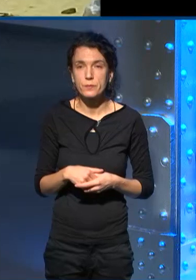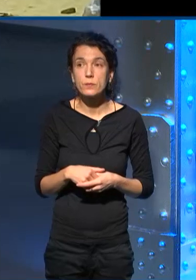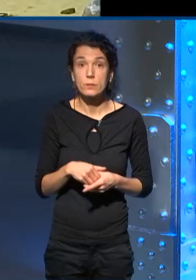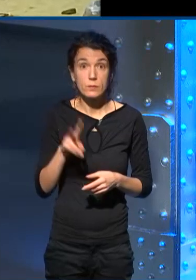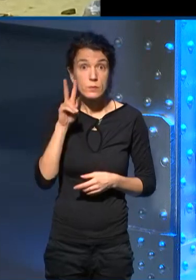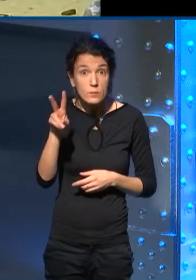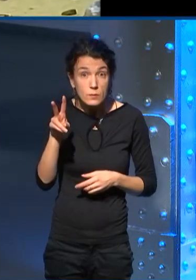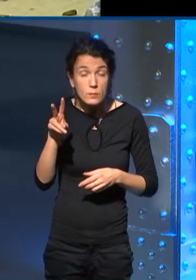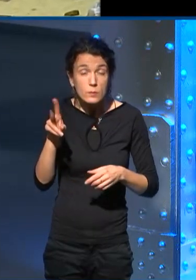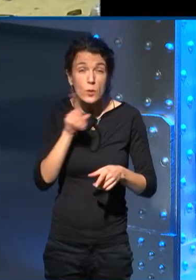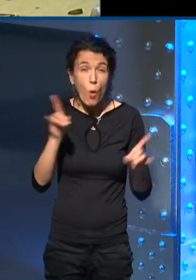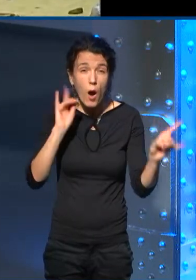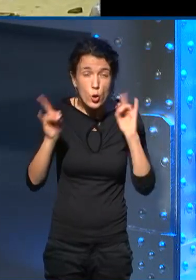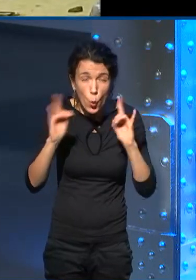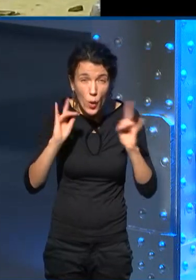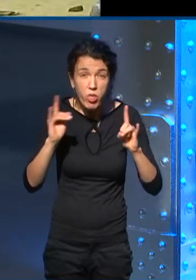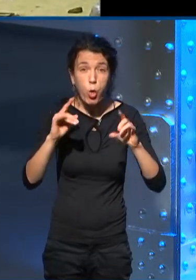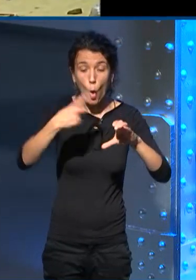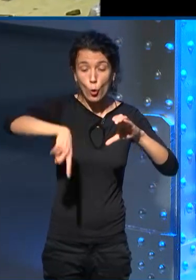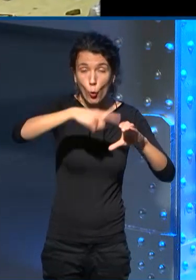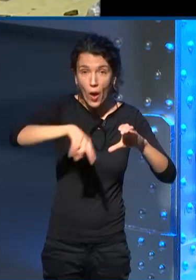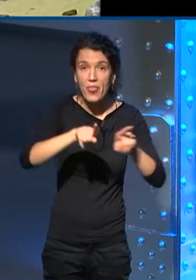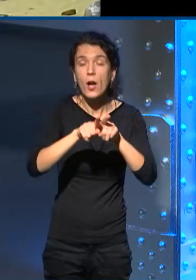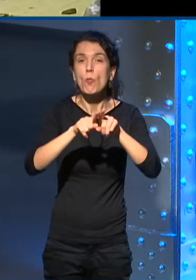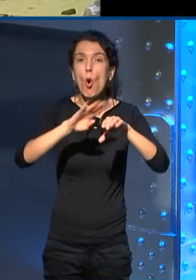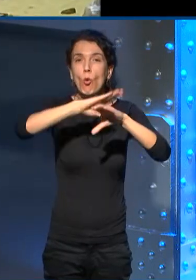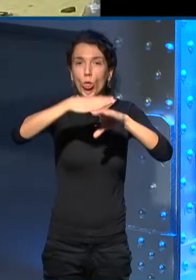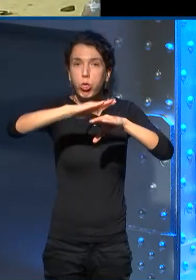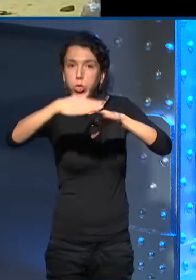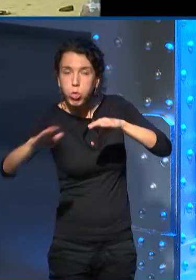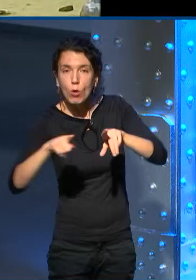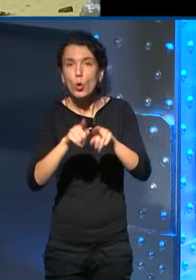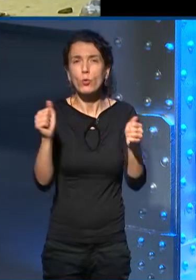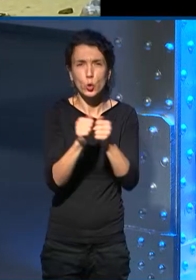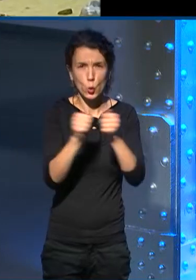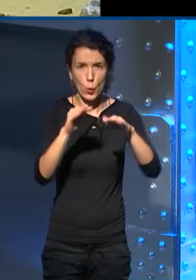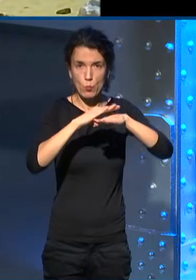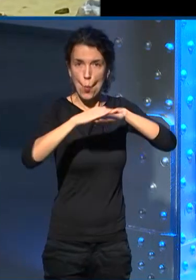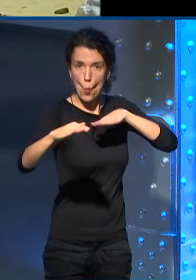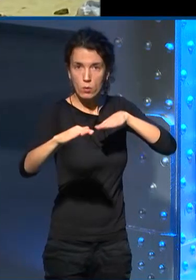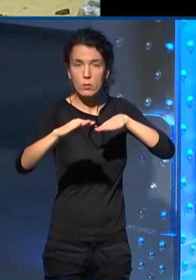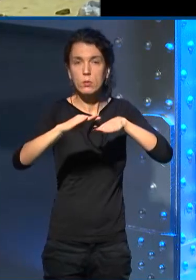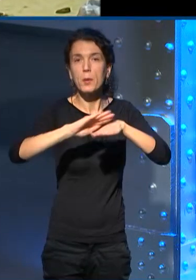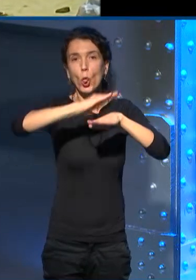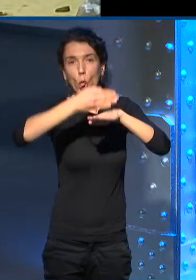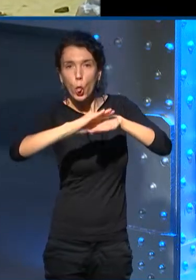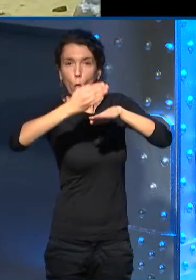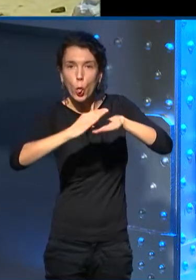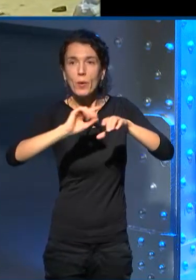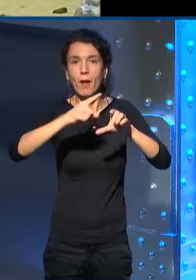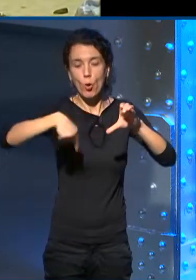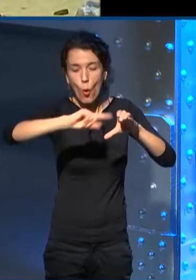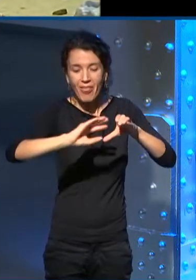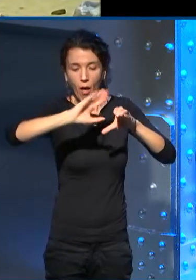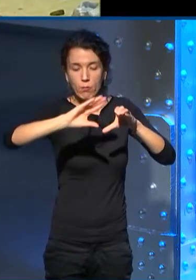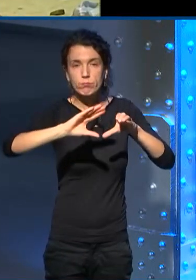Pues ese crack, crack, crack que oyen son las láminas de las ruedas, aunque son láminas rígidas, pero pueden flexar un poco para que vayan adaptándose